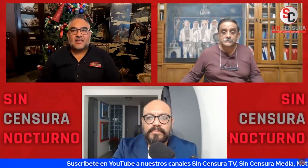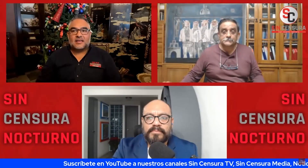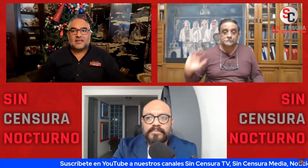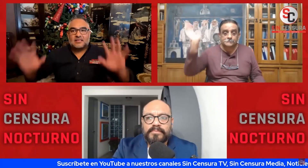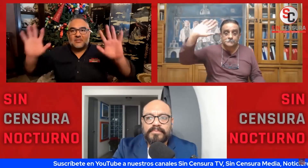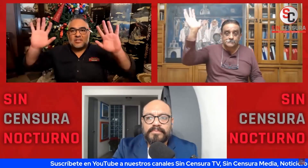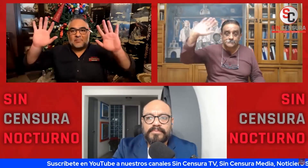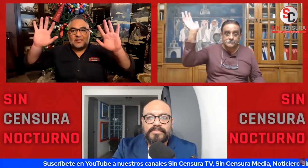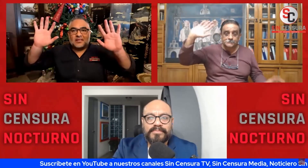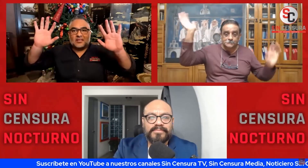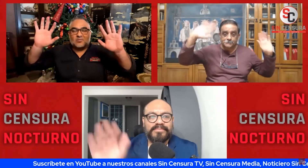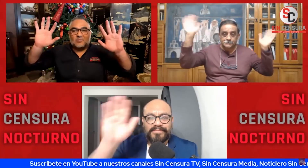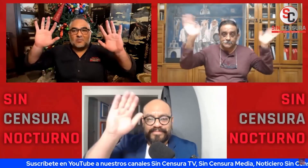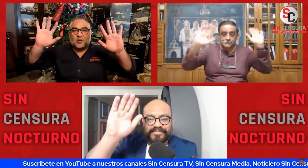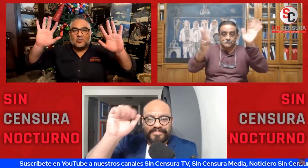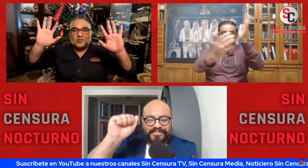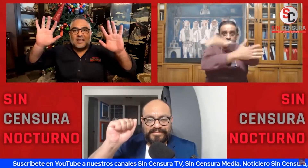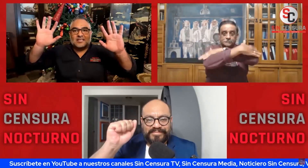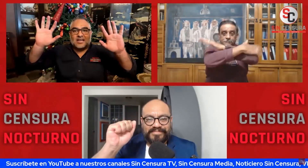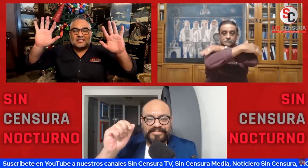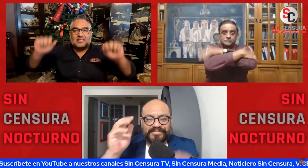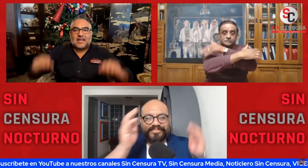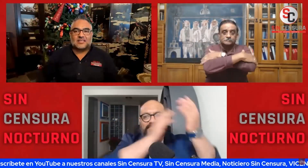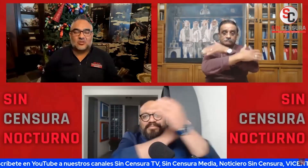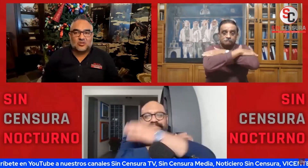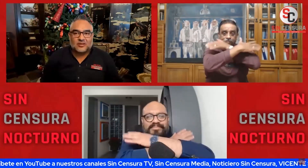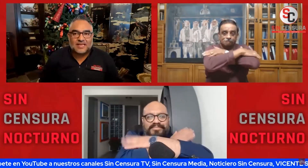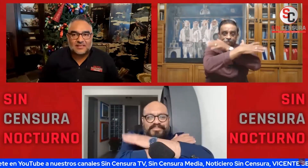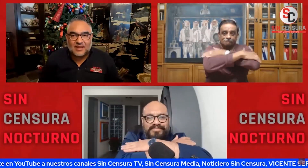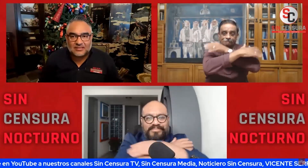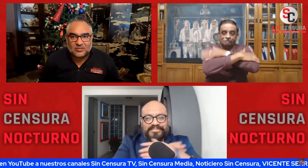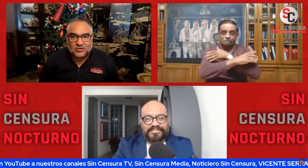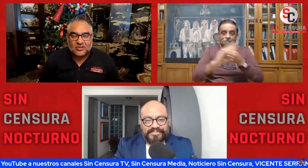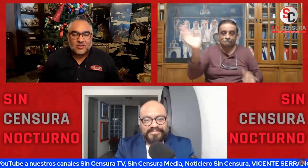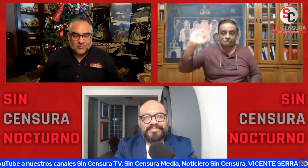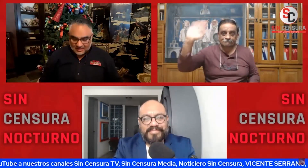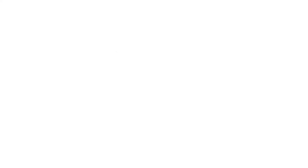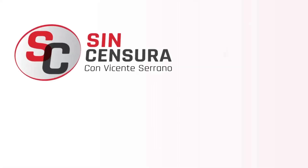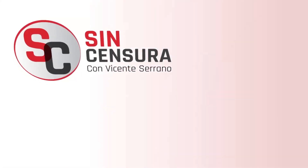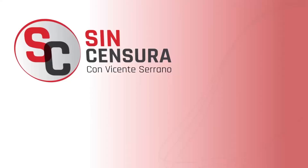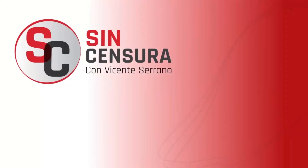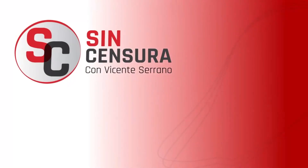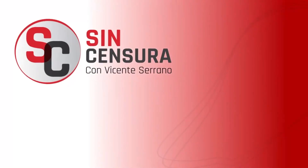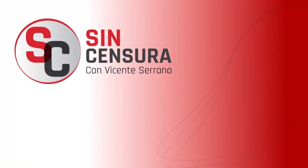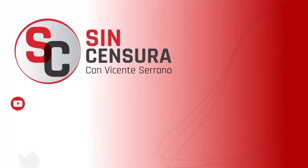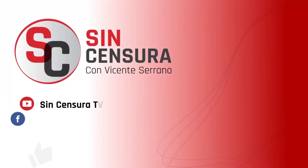Puga. Estamos al pendiente, nos vemos pronto, gracias doctor, gracias maestro.